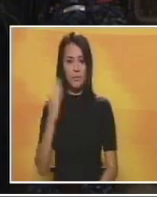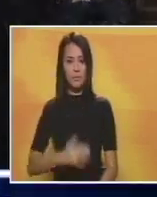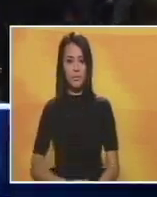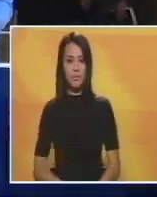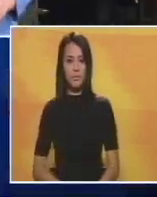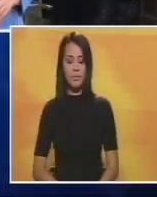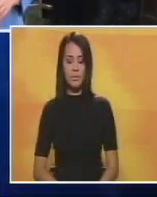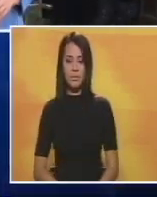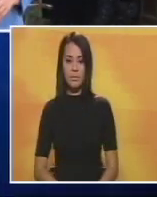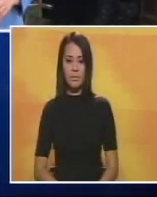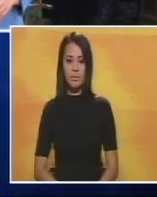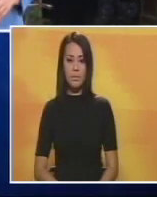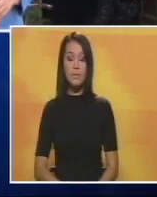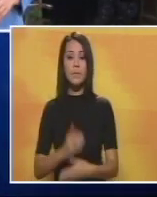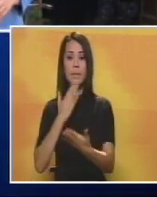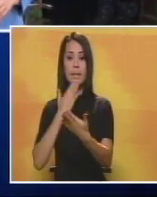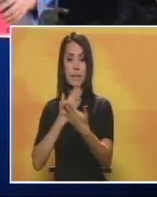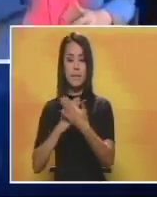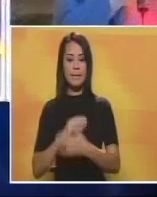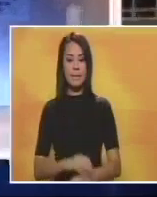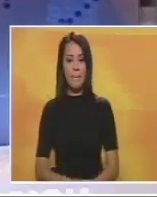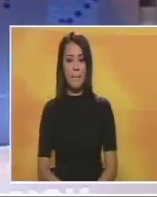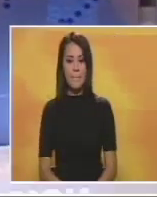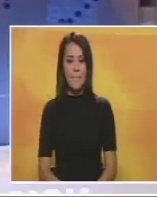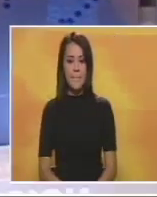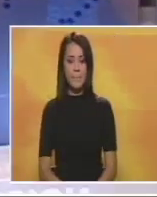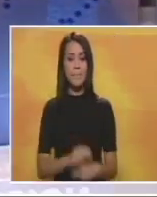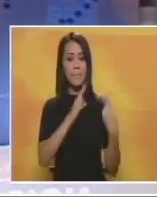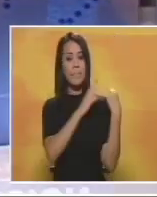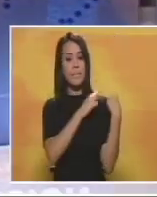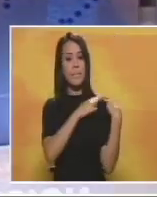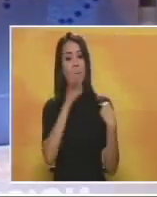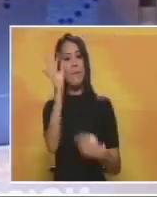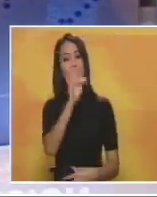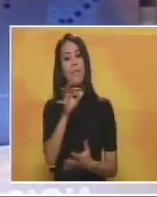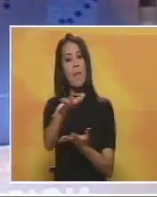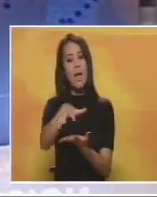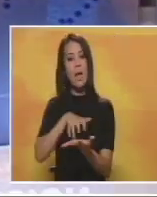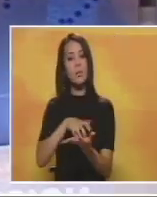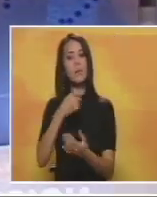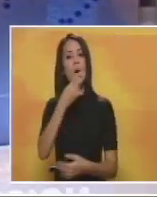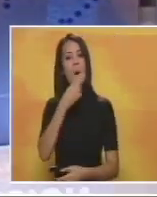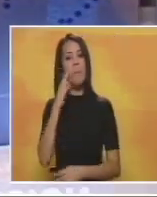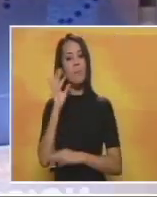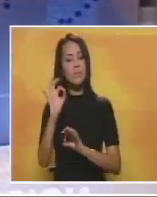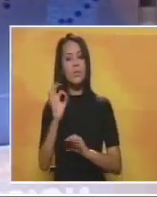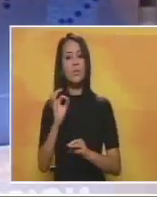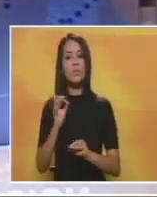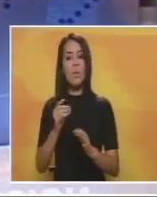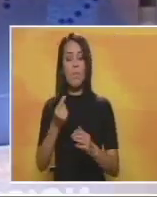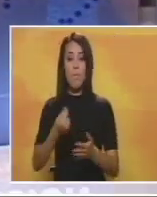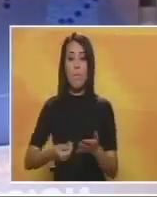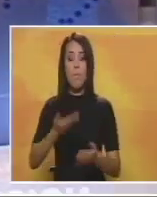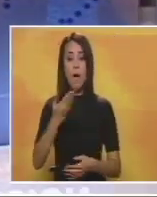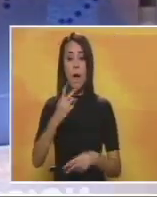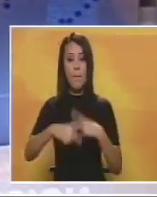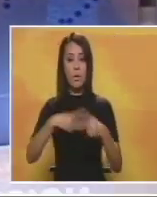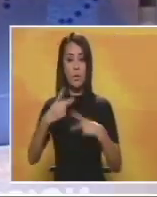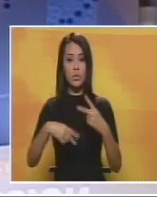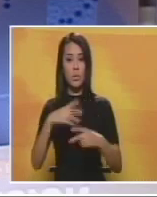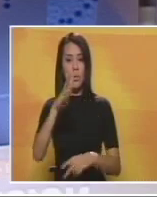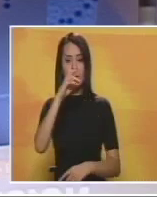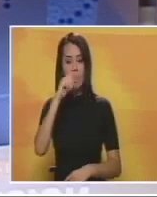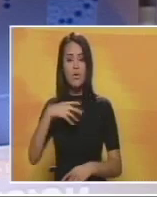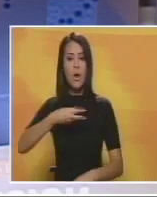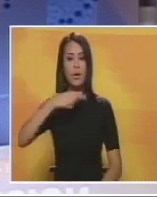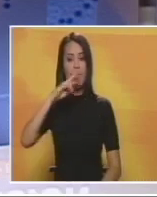ustedes. Gracias, Diana. El representante de FEDEAGRO reiteró su compromiso de aumentar en los próximos 4 años la producción de café